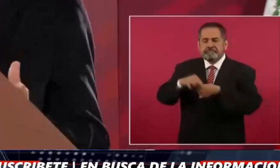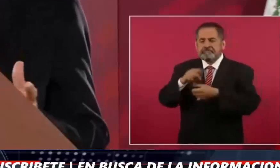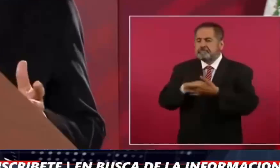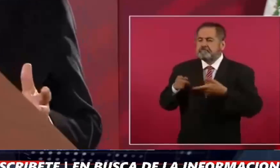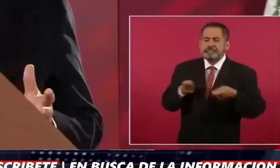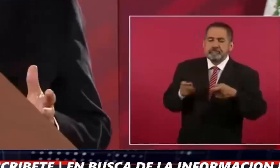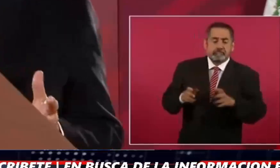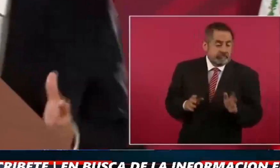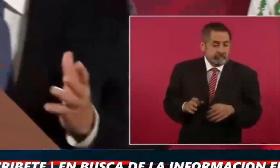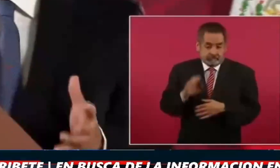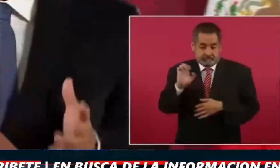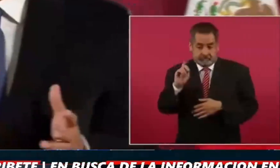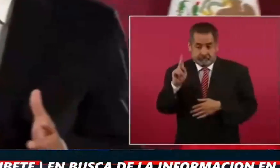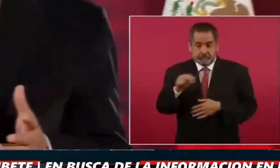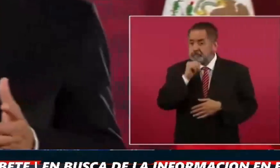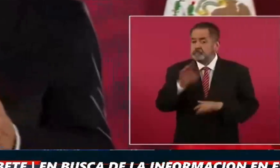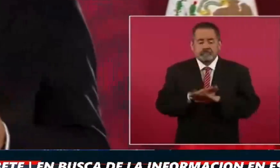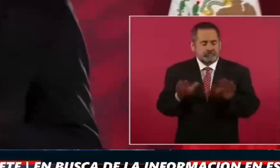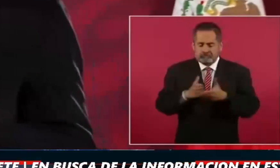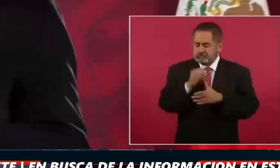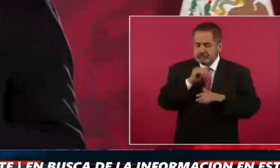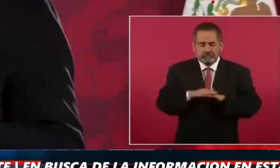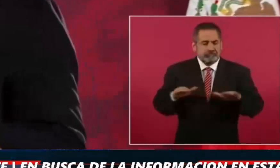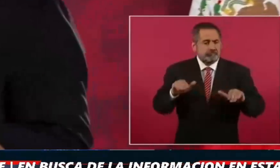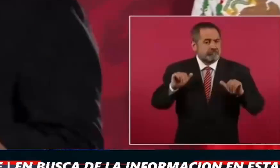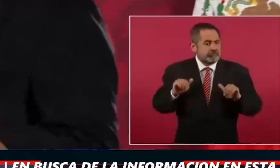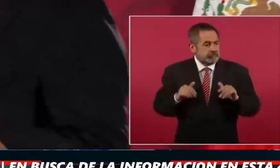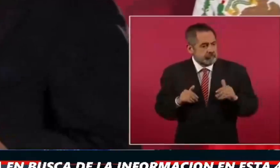Es decir, no